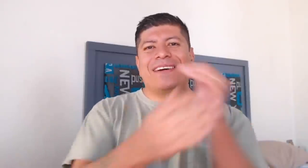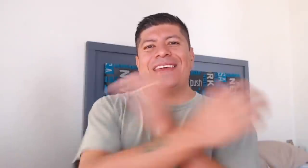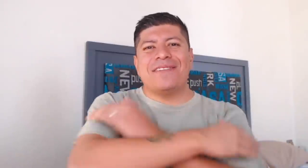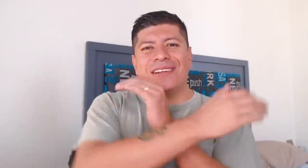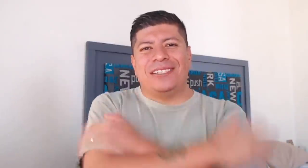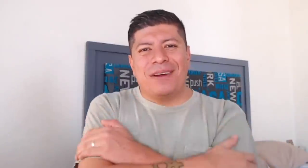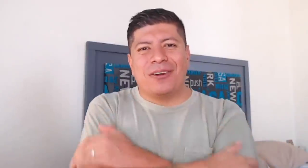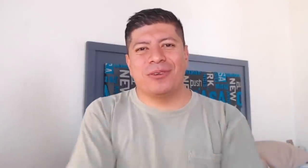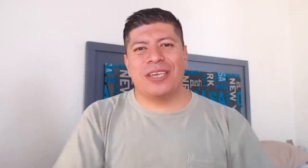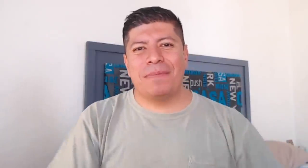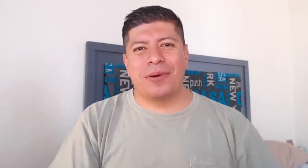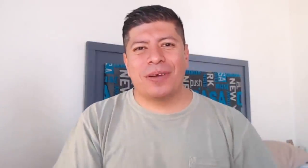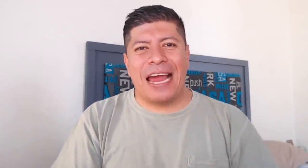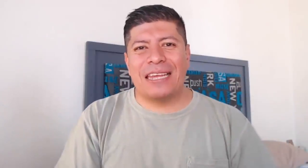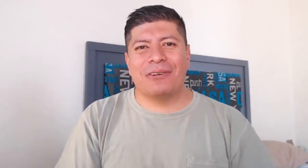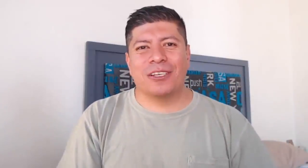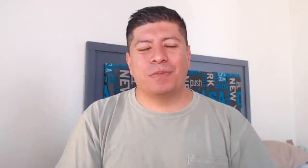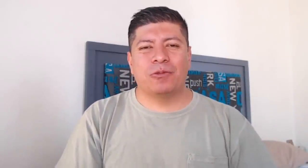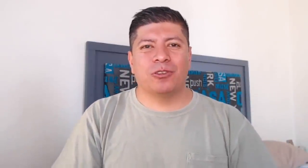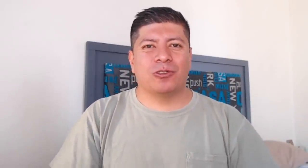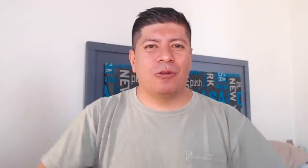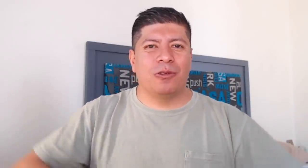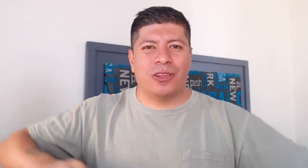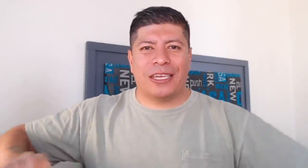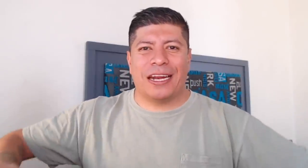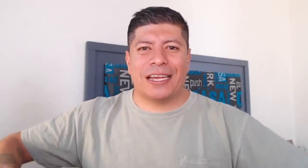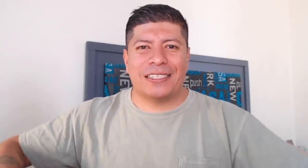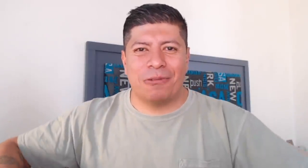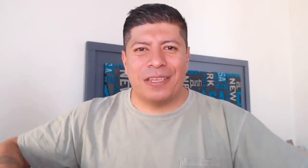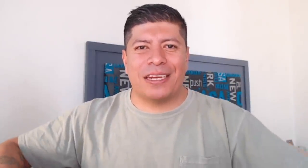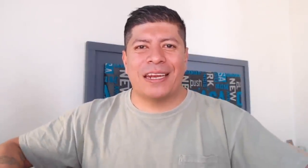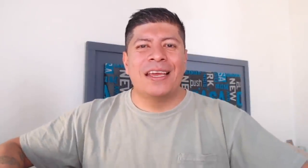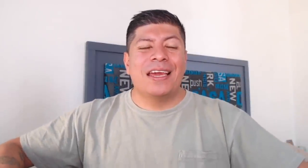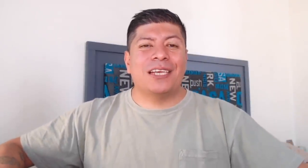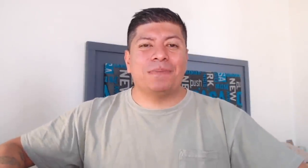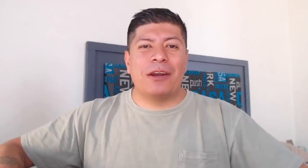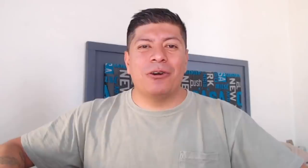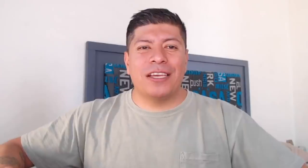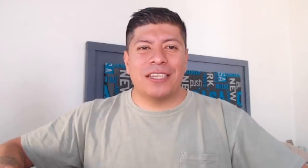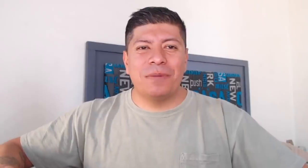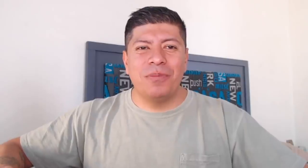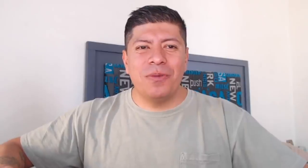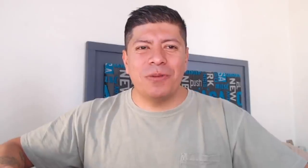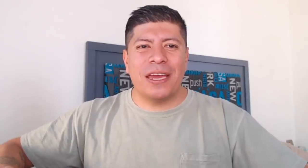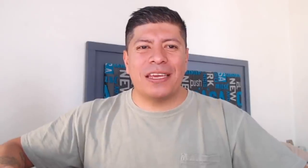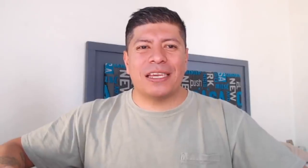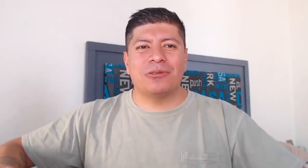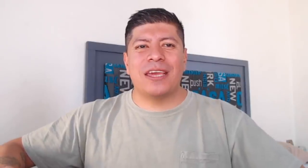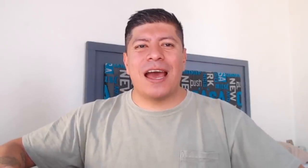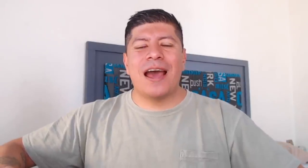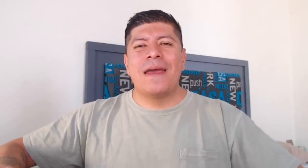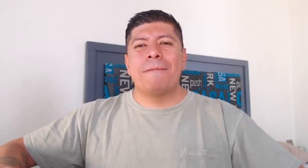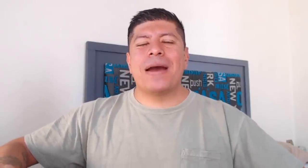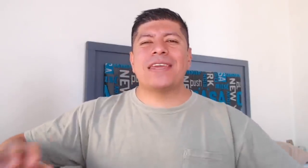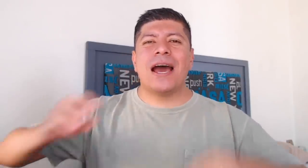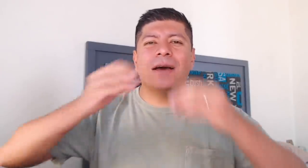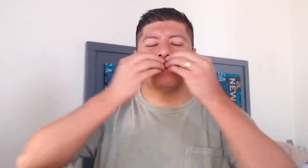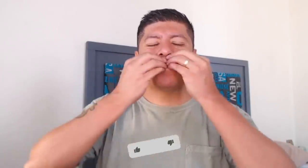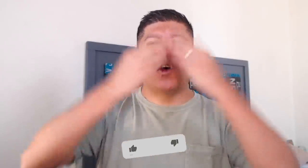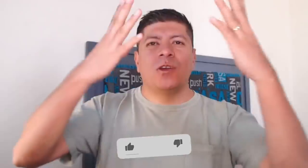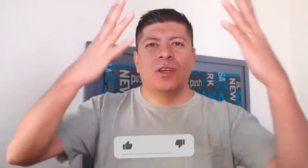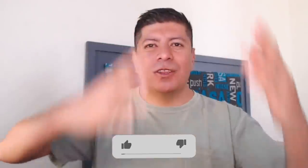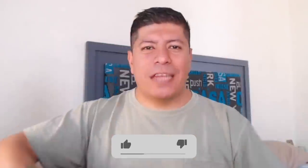Damas, caballeros, reciban como siempre un cálido, respetuoso saludo donde quiera que se encuentren. Espero estén muy muy bien y que su día